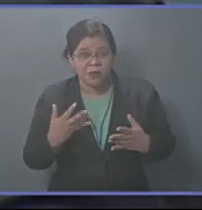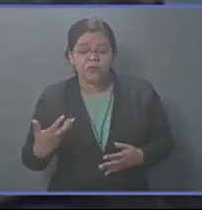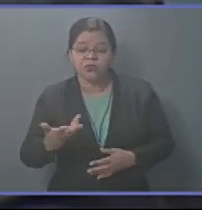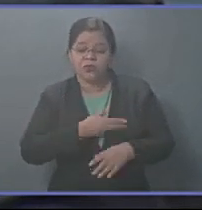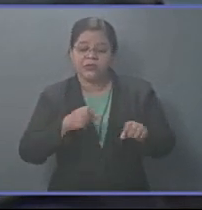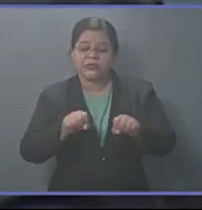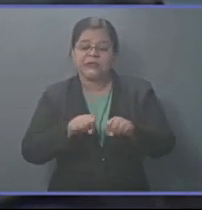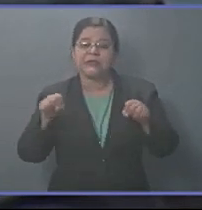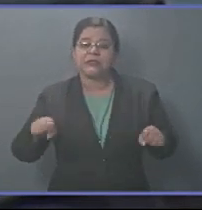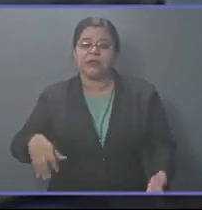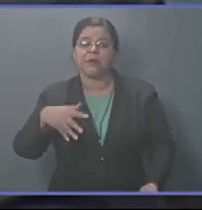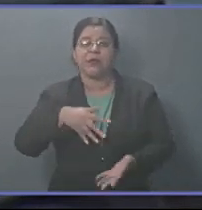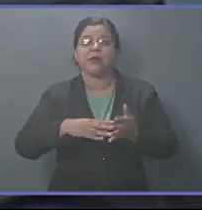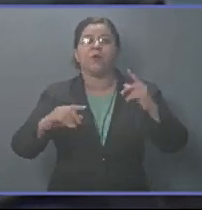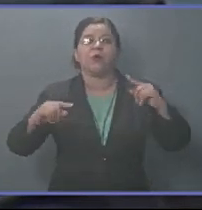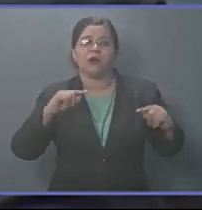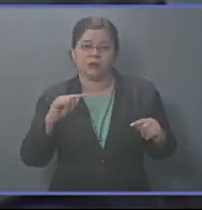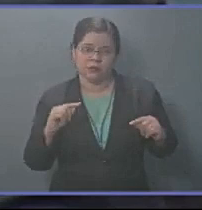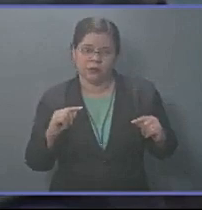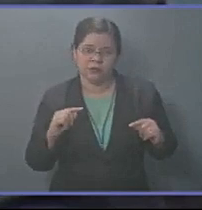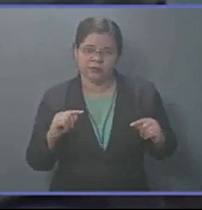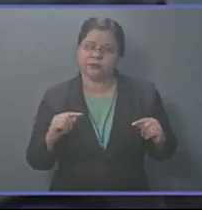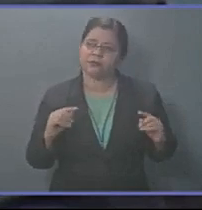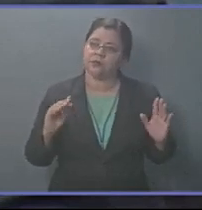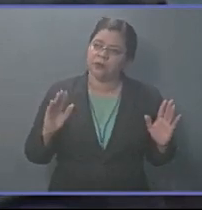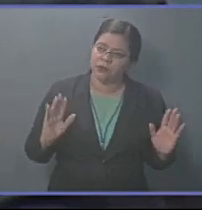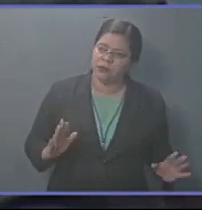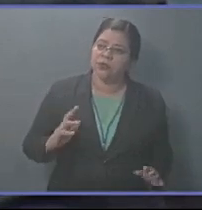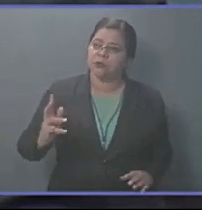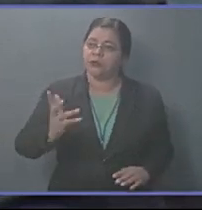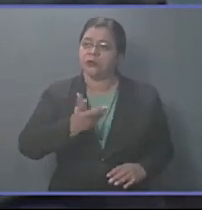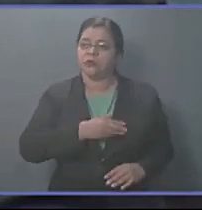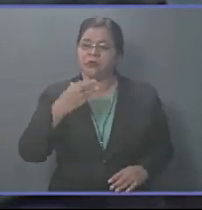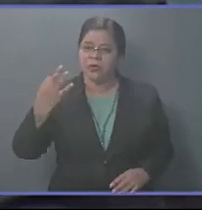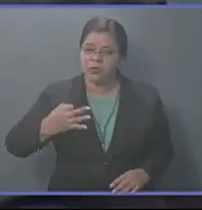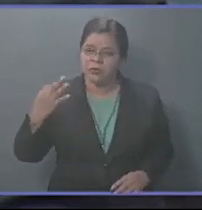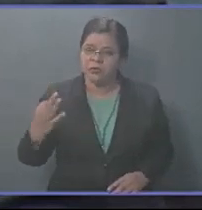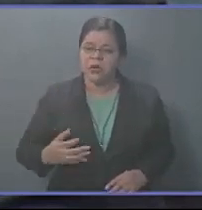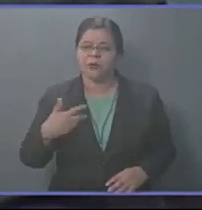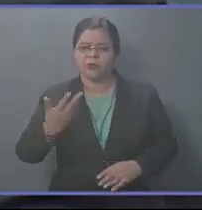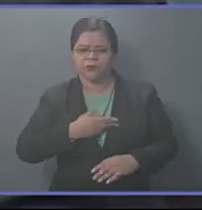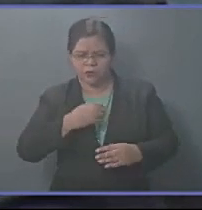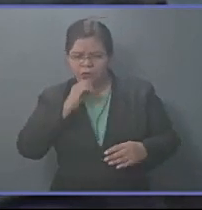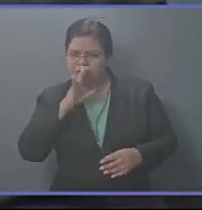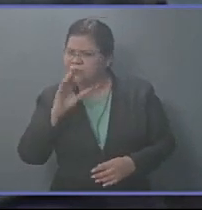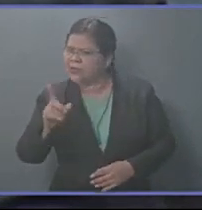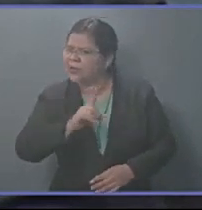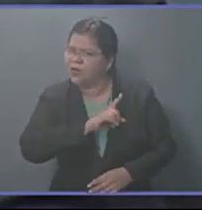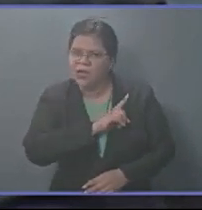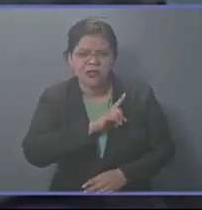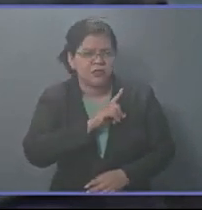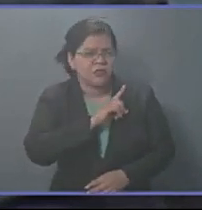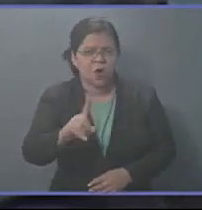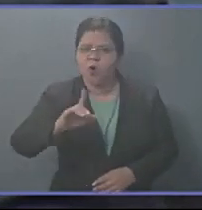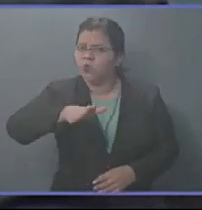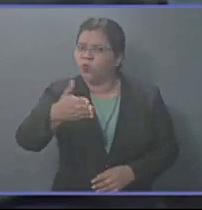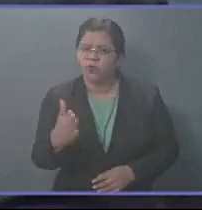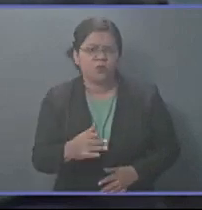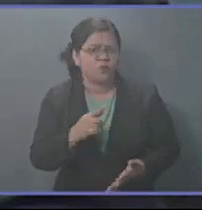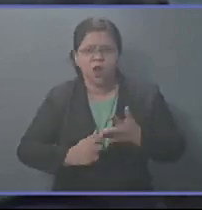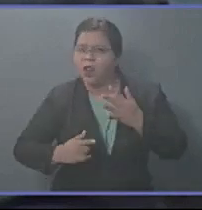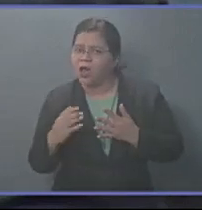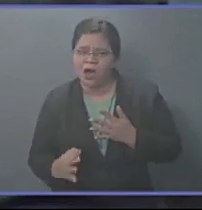sistema democrático asimismo es necesario que se emita un rechazo la ocupación ilícita que